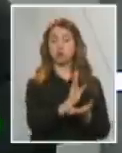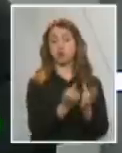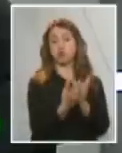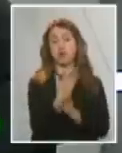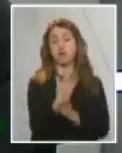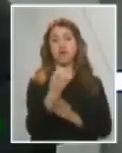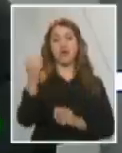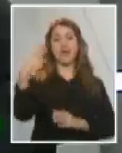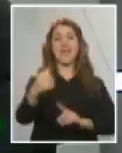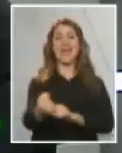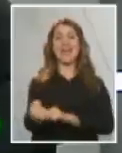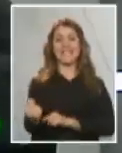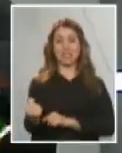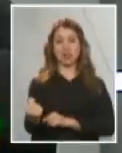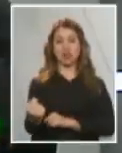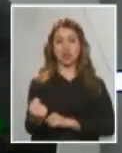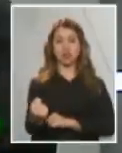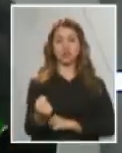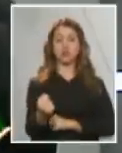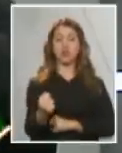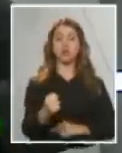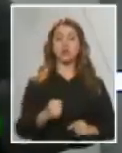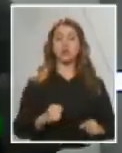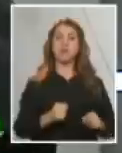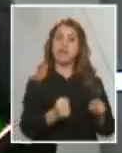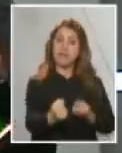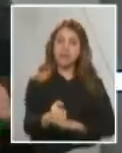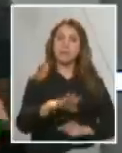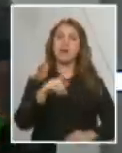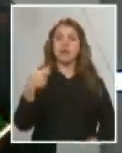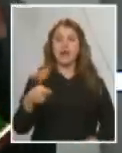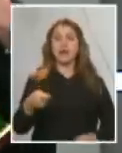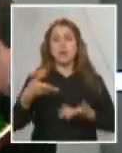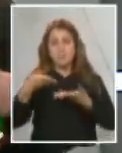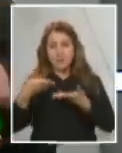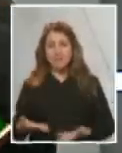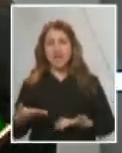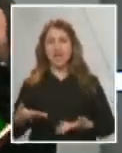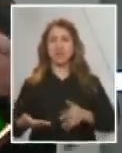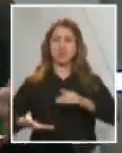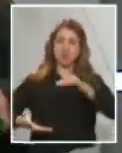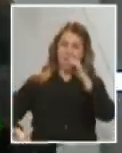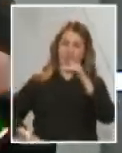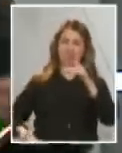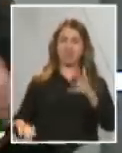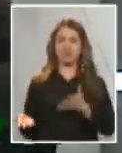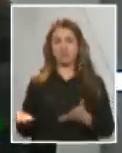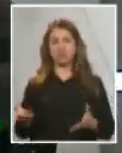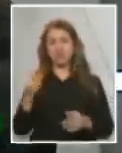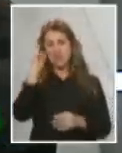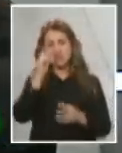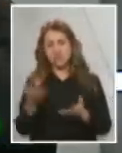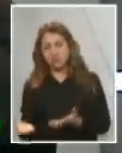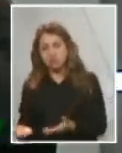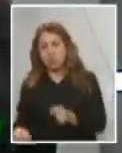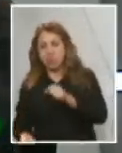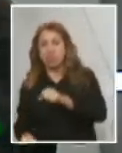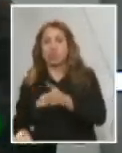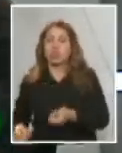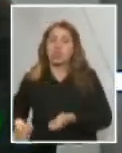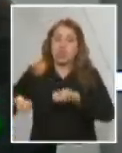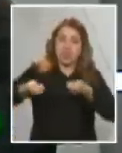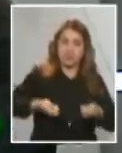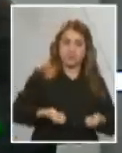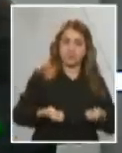uh-huh. Entonces, siendo así, la silla de rueda eléctrica es más cara, es más pesada, más aparatosa, cuesta mucho transportarla, etcétera. Entonces todos